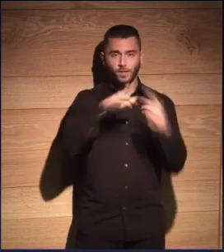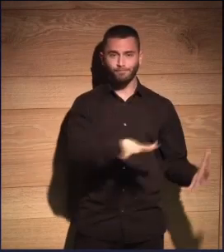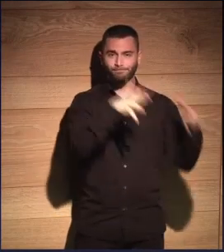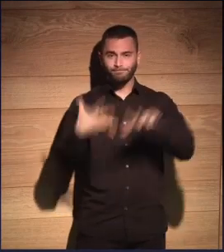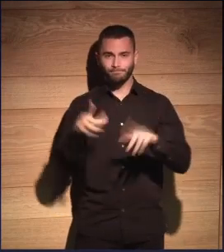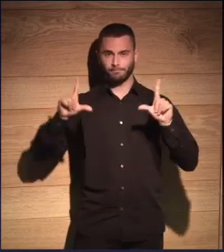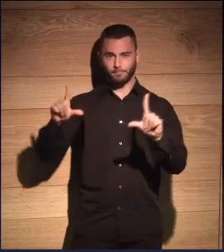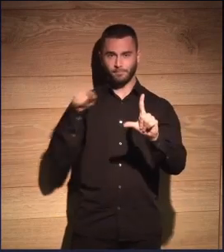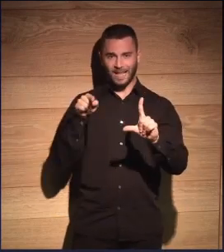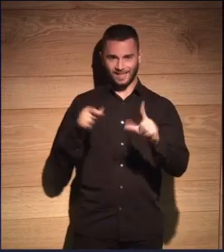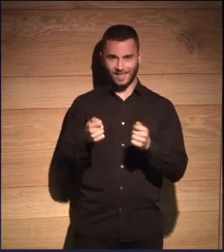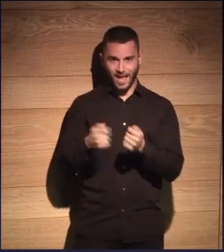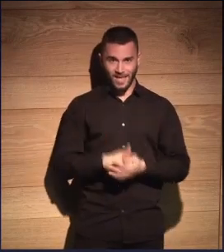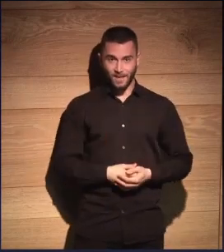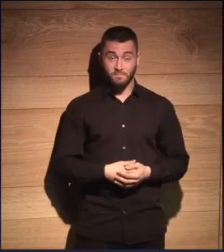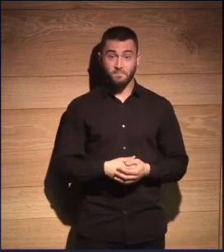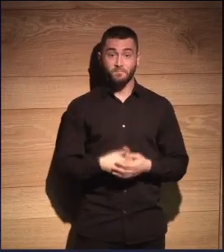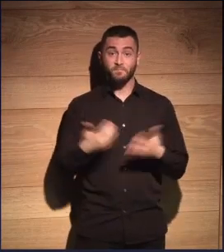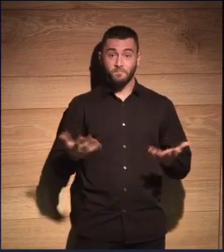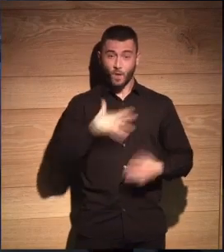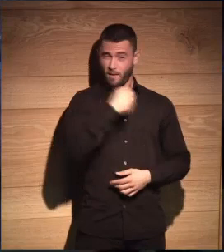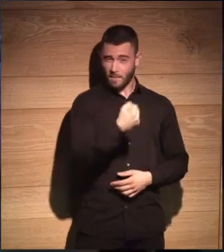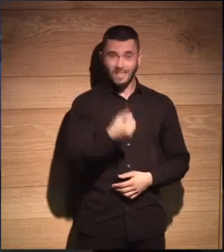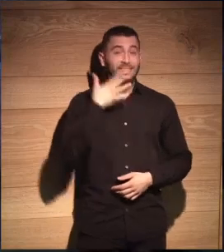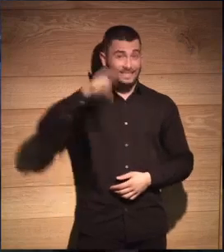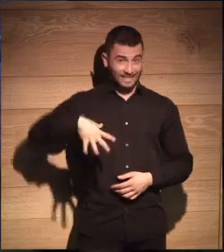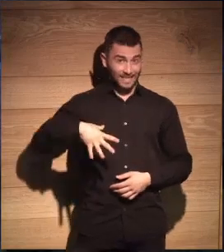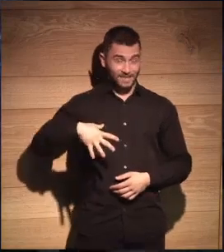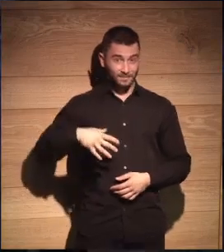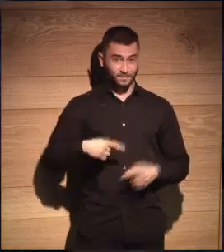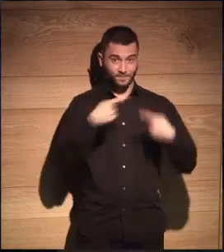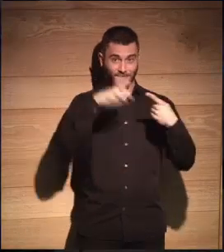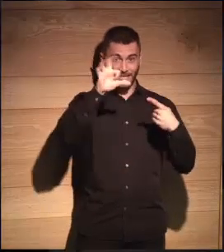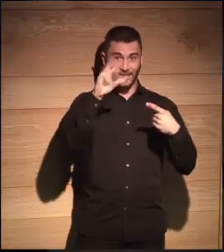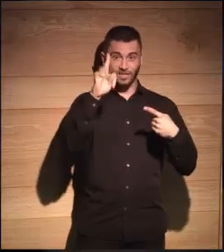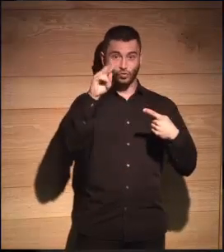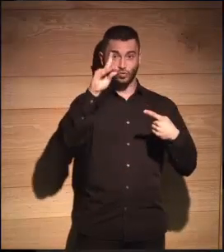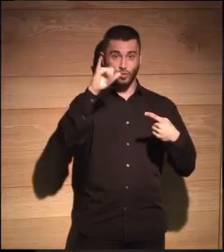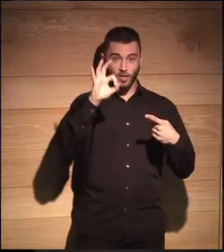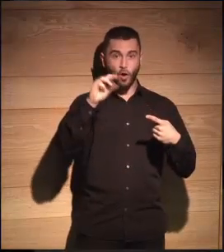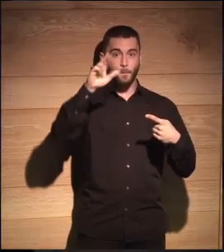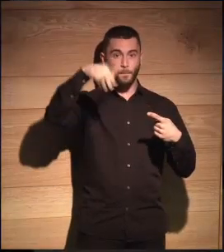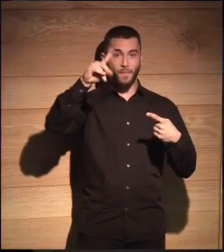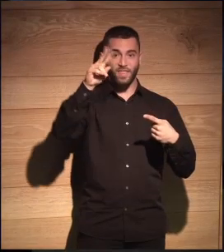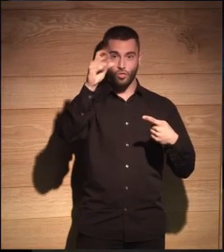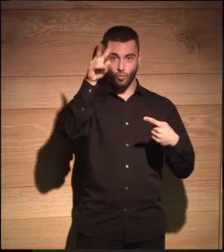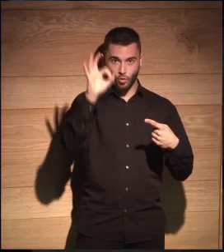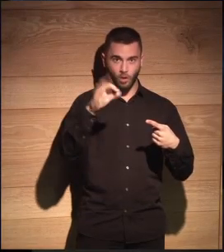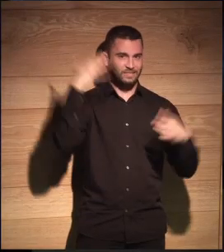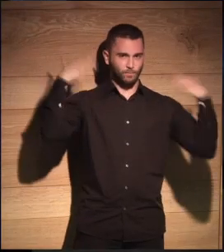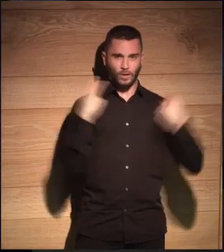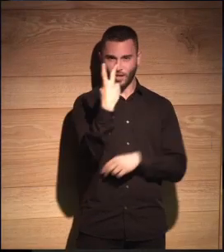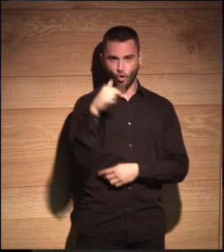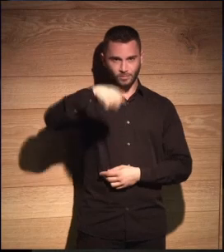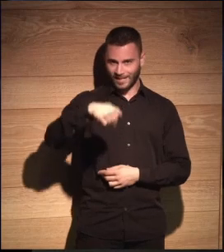Y entre los aventureros que se lanzan se encuentran Estudio Péndulo. Tenemos a dos de sus responsables aquí hoy para